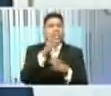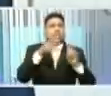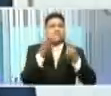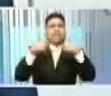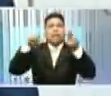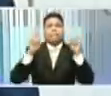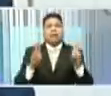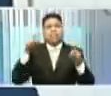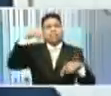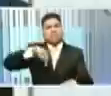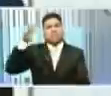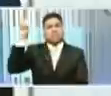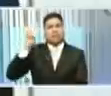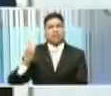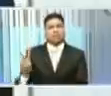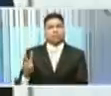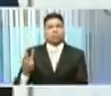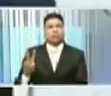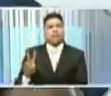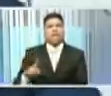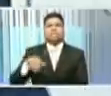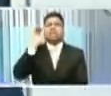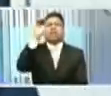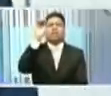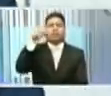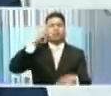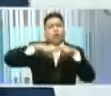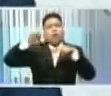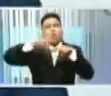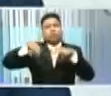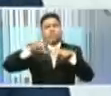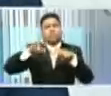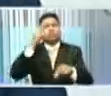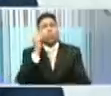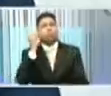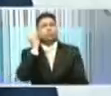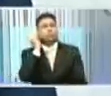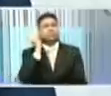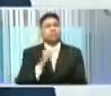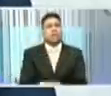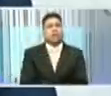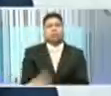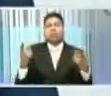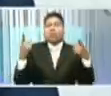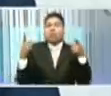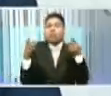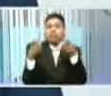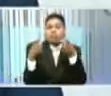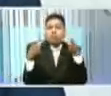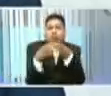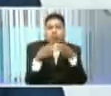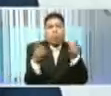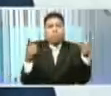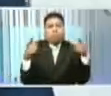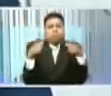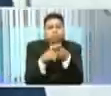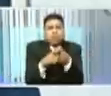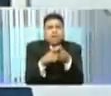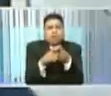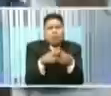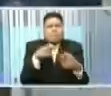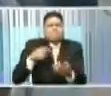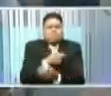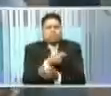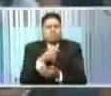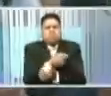patria, del futuro de los niños y las niñas, una minoría todos los días está conspirando para